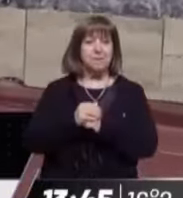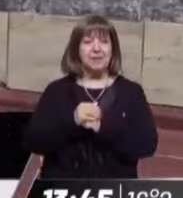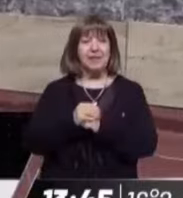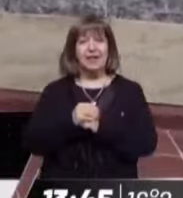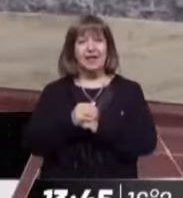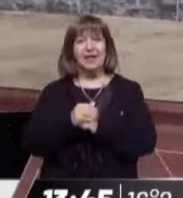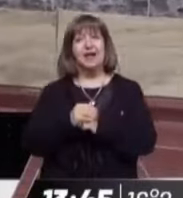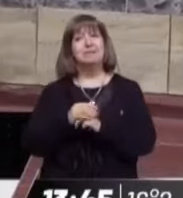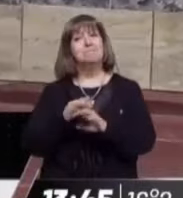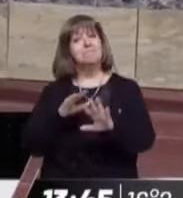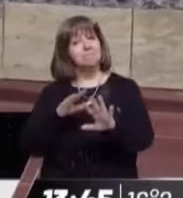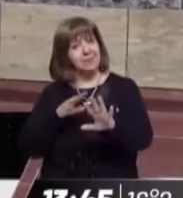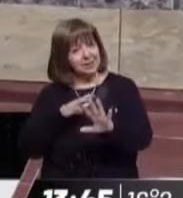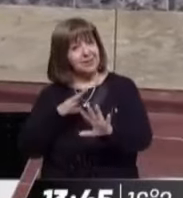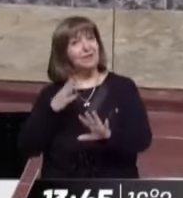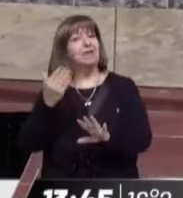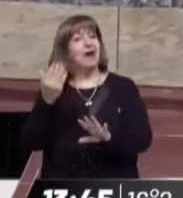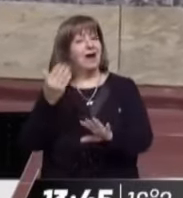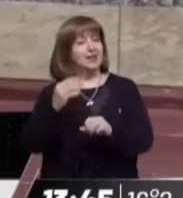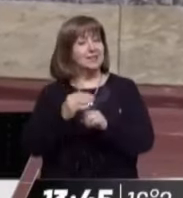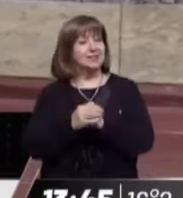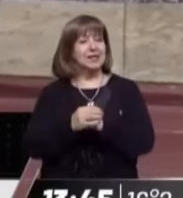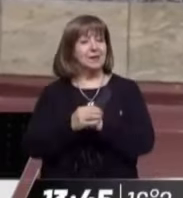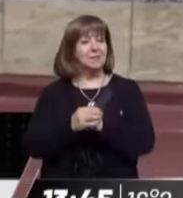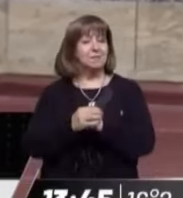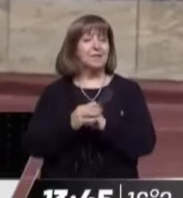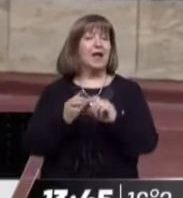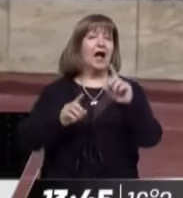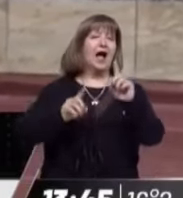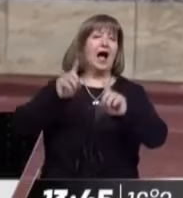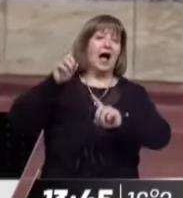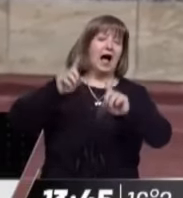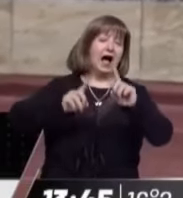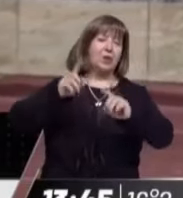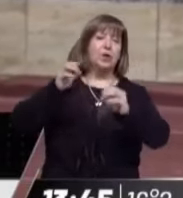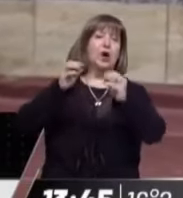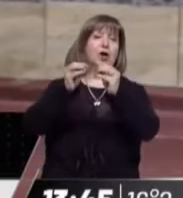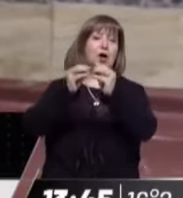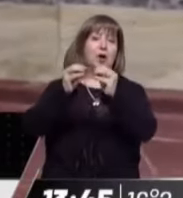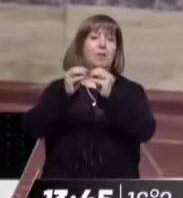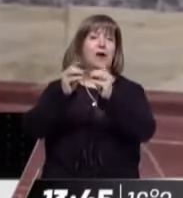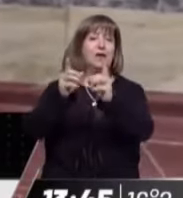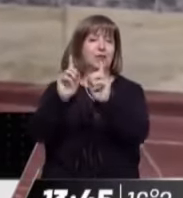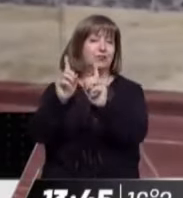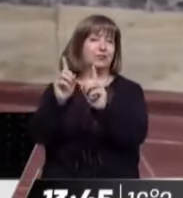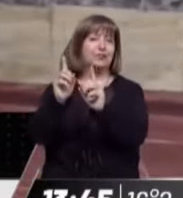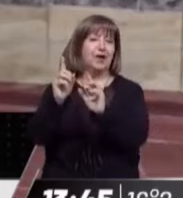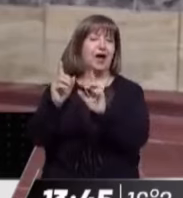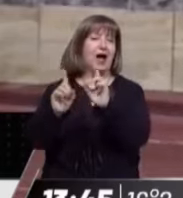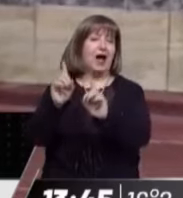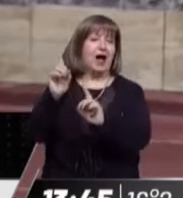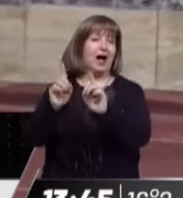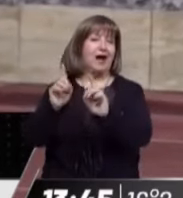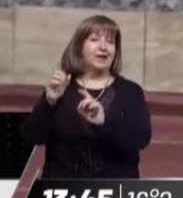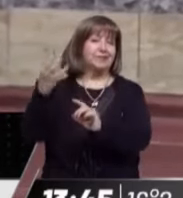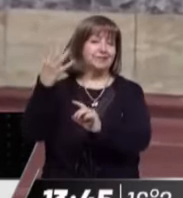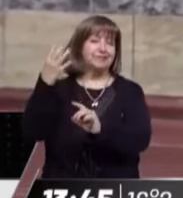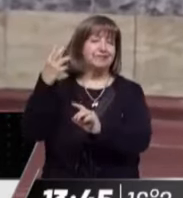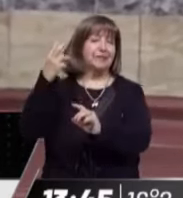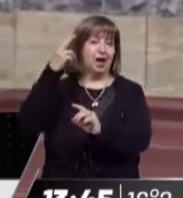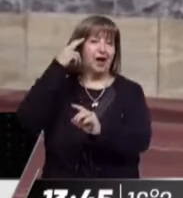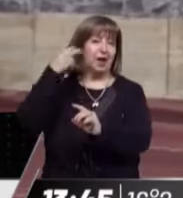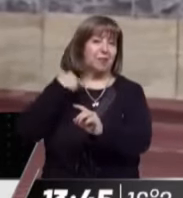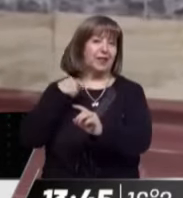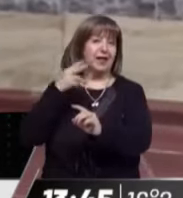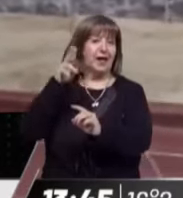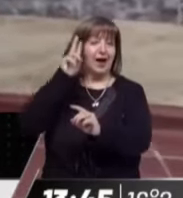Falta un poco. Contame por qué, ¿qué falta? Porque algunos compañeros todavía no respetan. ¿Y